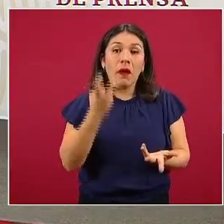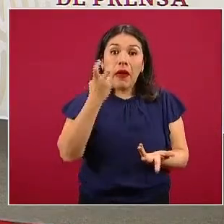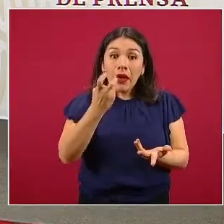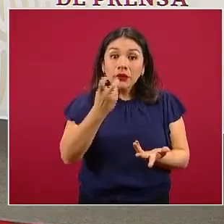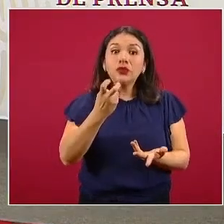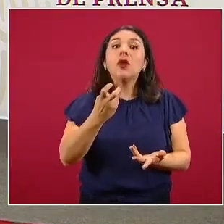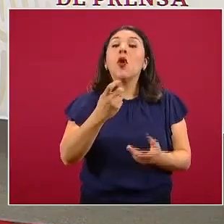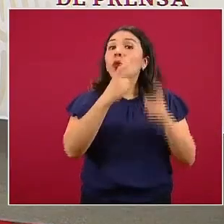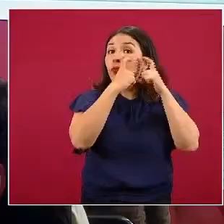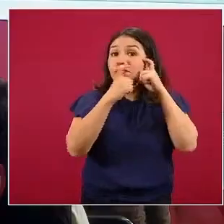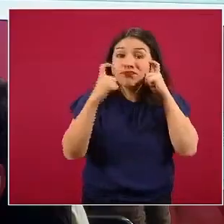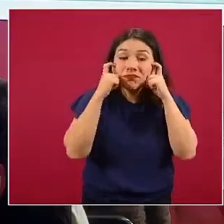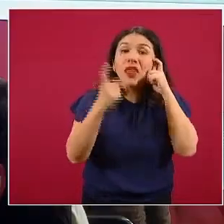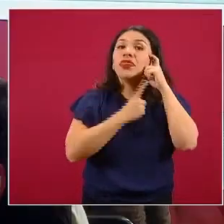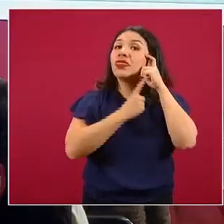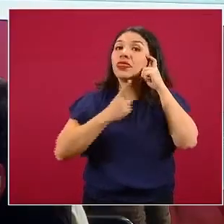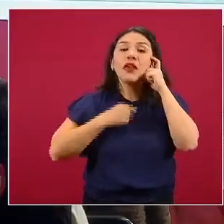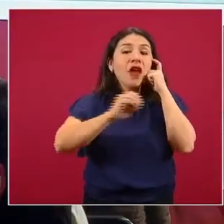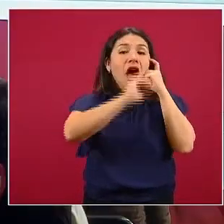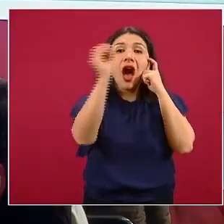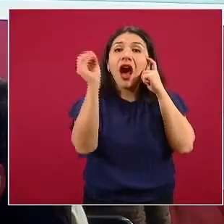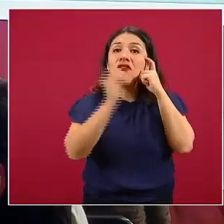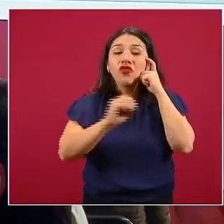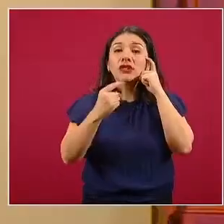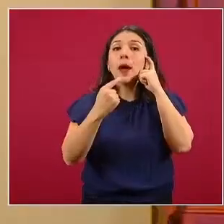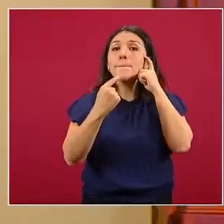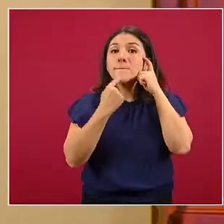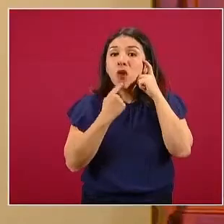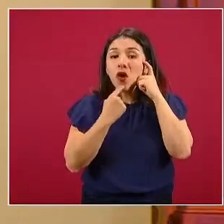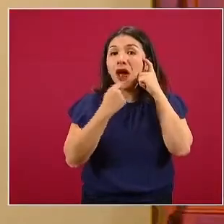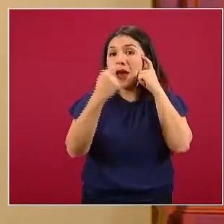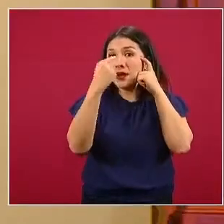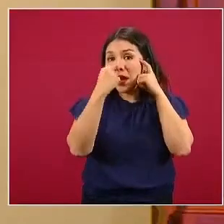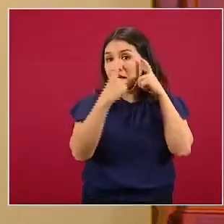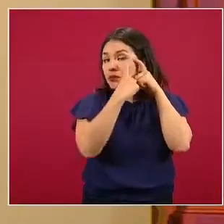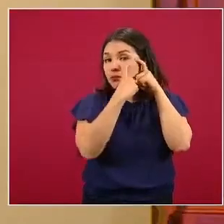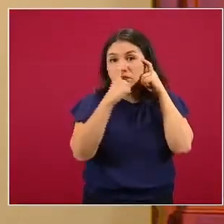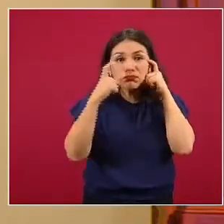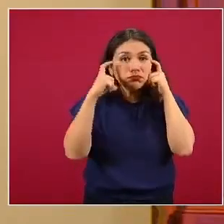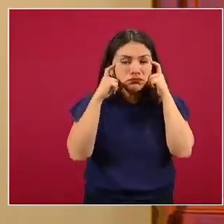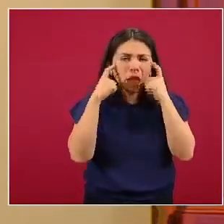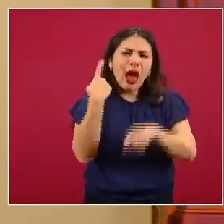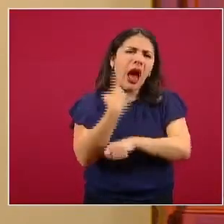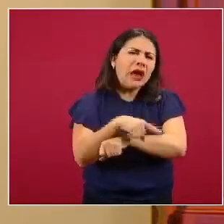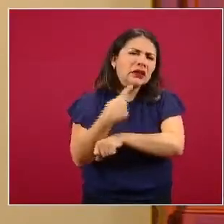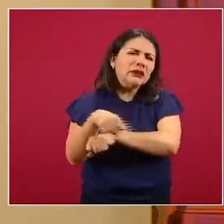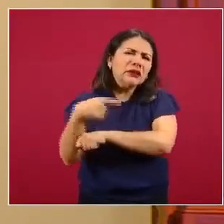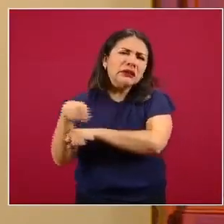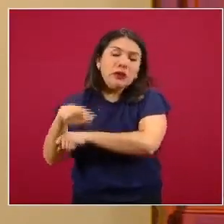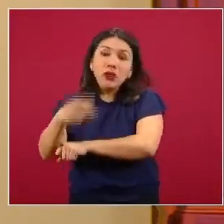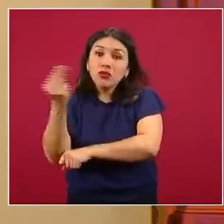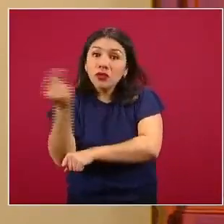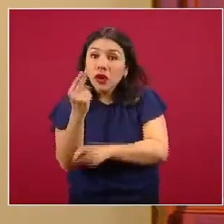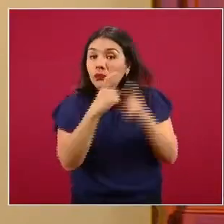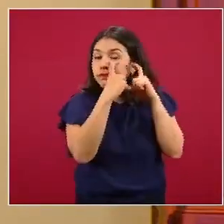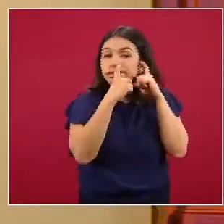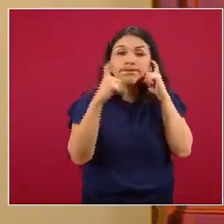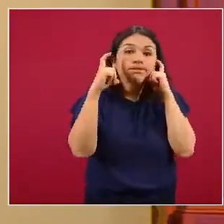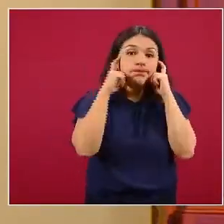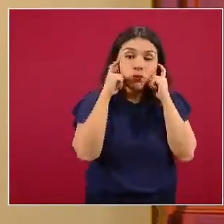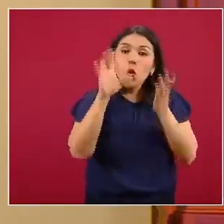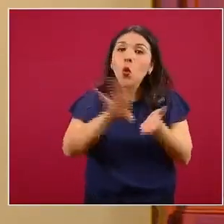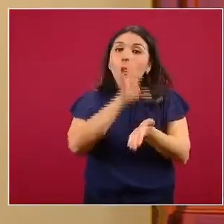el cubreboca debe de cubrir la boca, la nariz, durante todo el tiempo que utilicemos